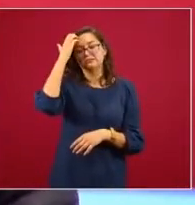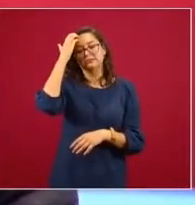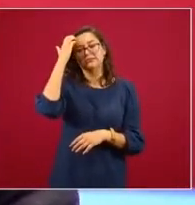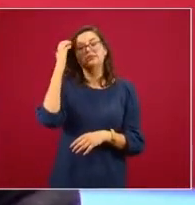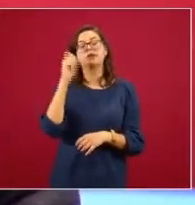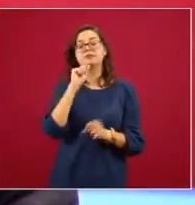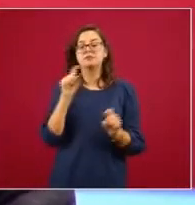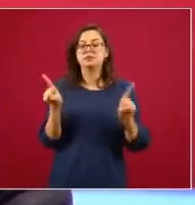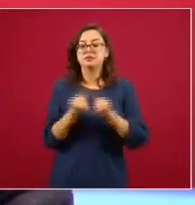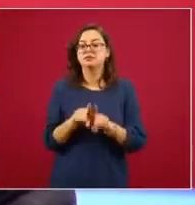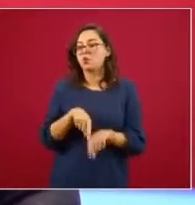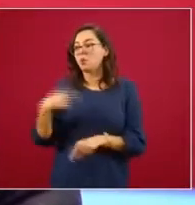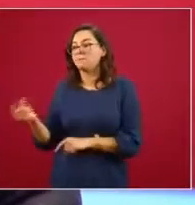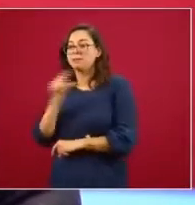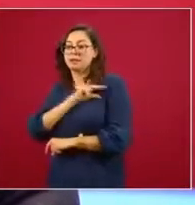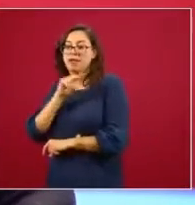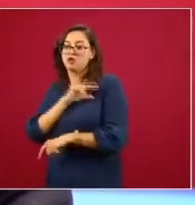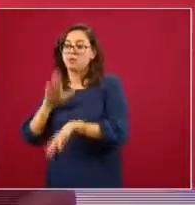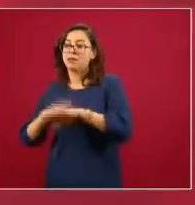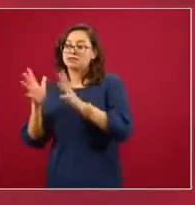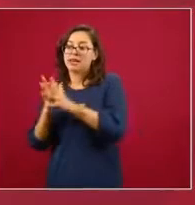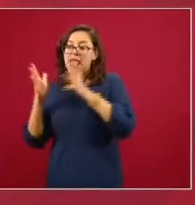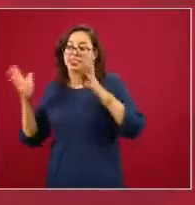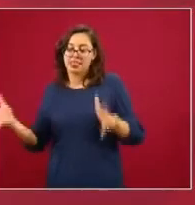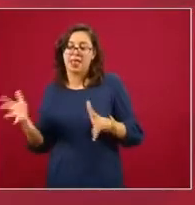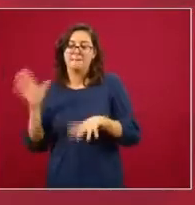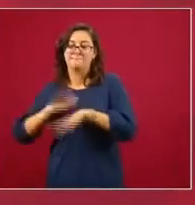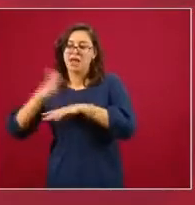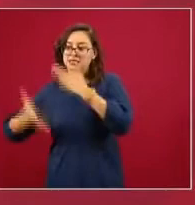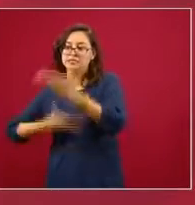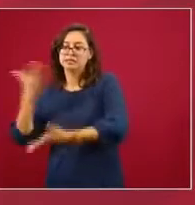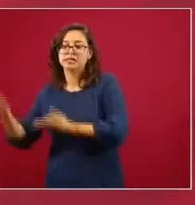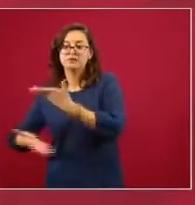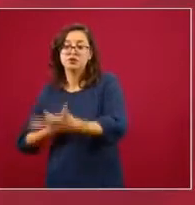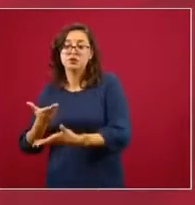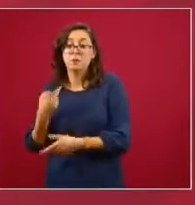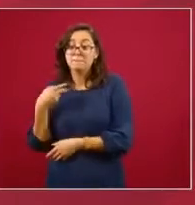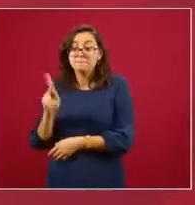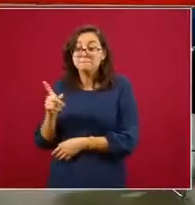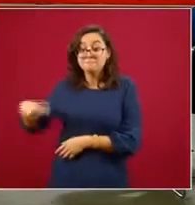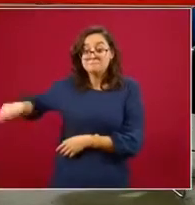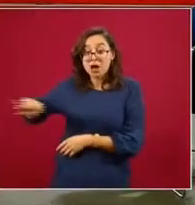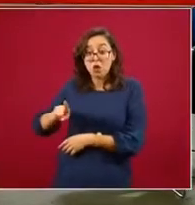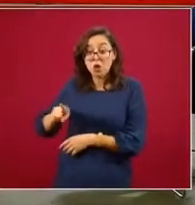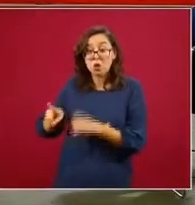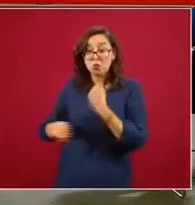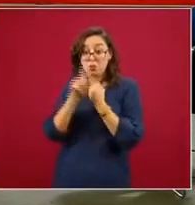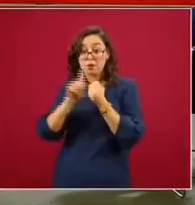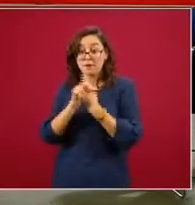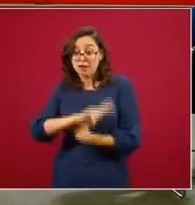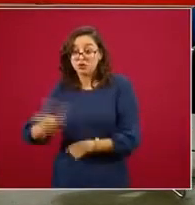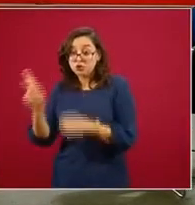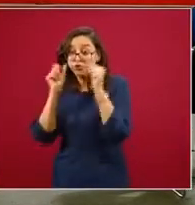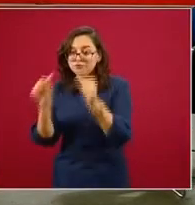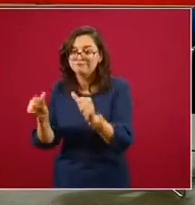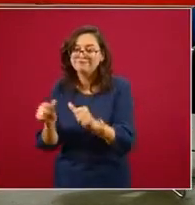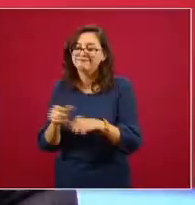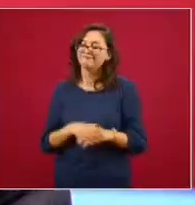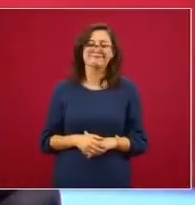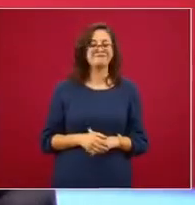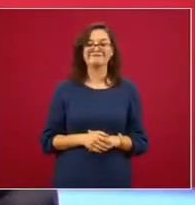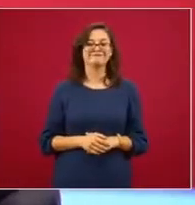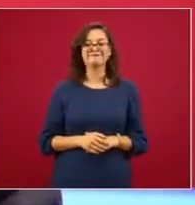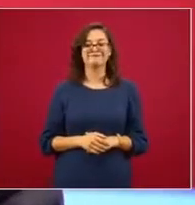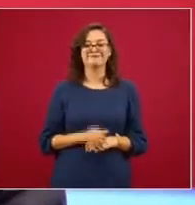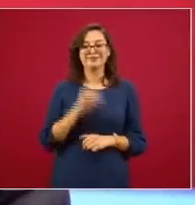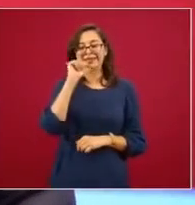provisión de servicios privados, pero estos servicios privados no resolvieron sustantivamente los grandes problemas de salud